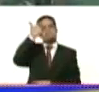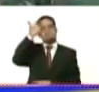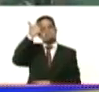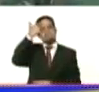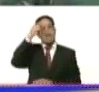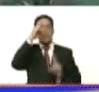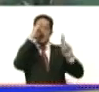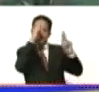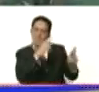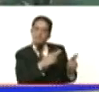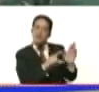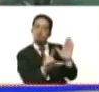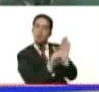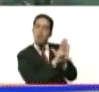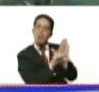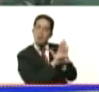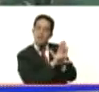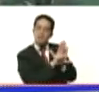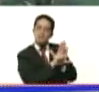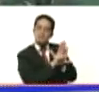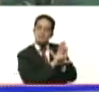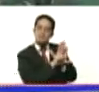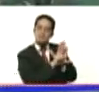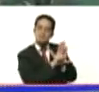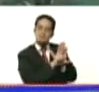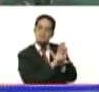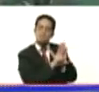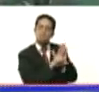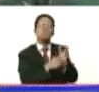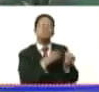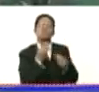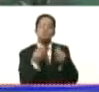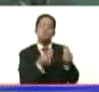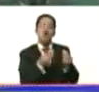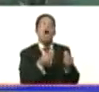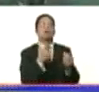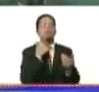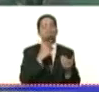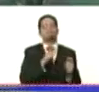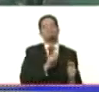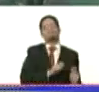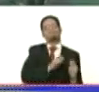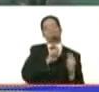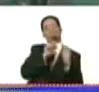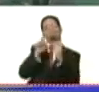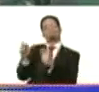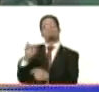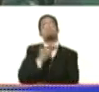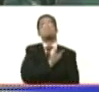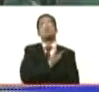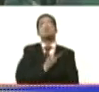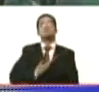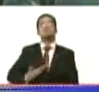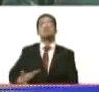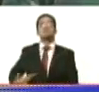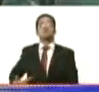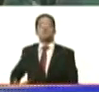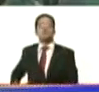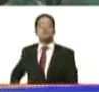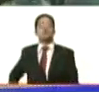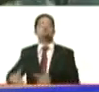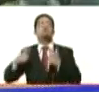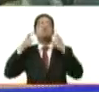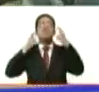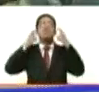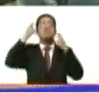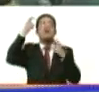respetando la Constitución y por el camino democrático, llevaba a la presidencia de la República al comandante Hugo Chávez